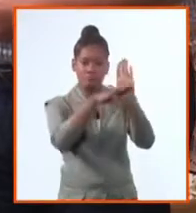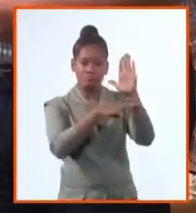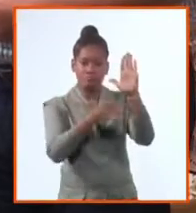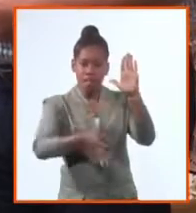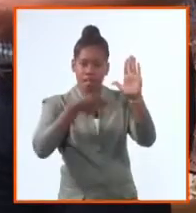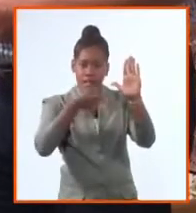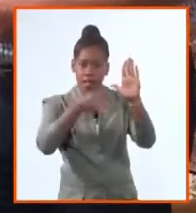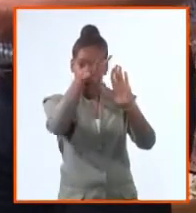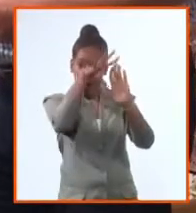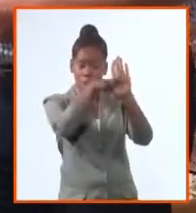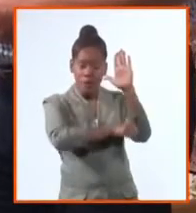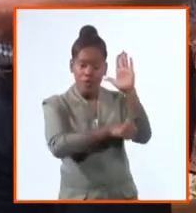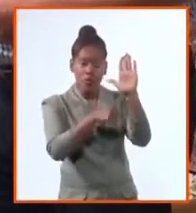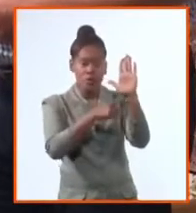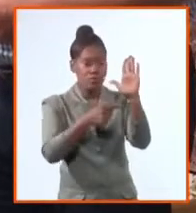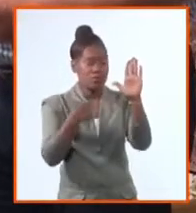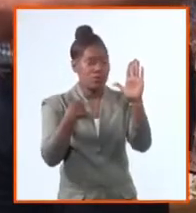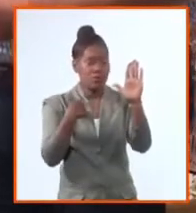preocupaciones nuestras también,